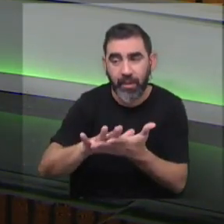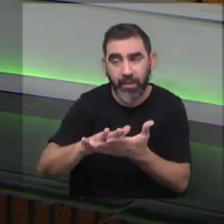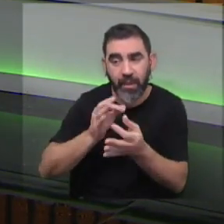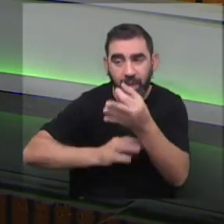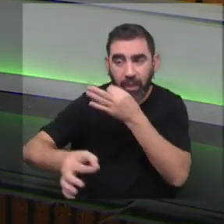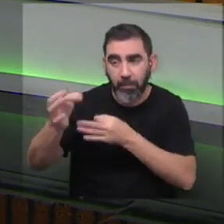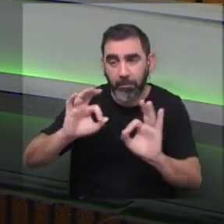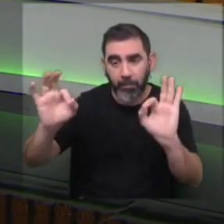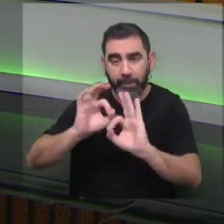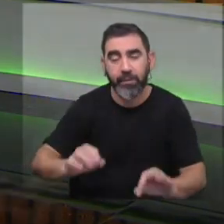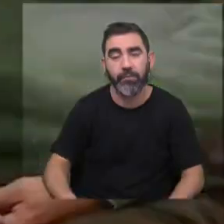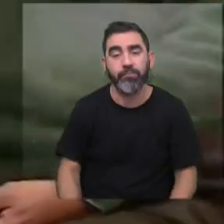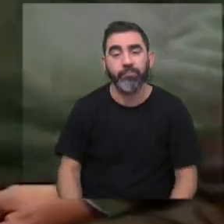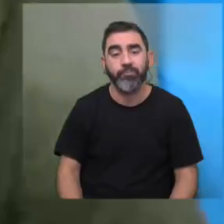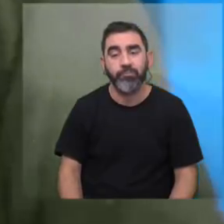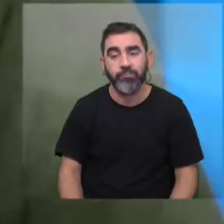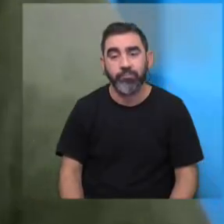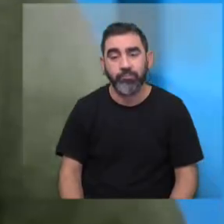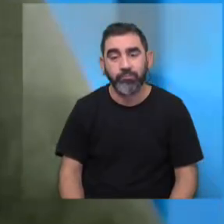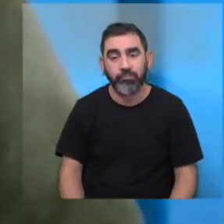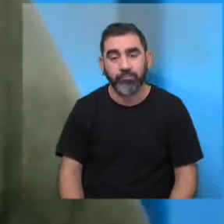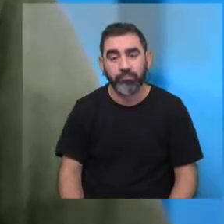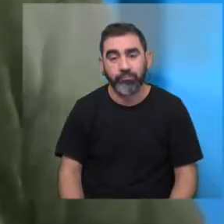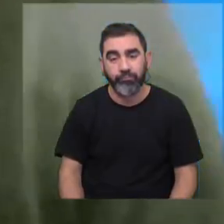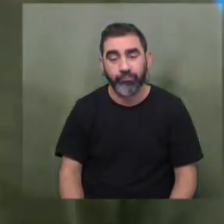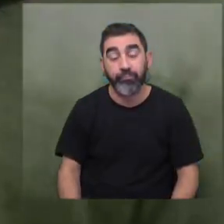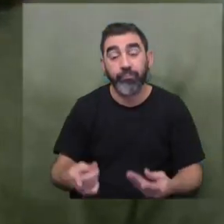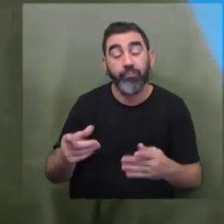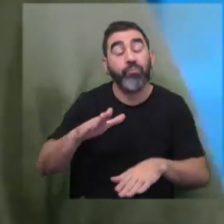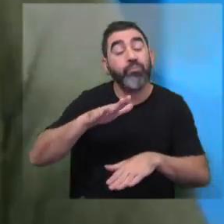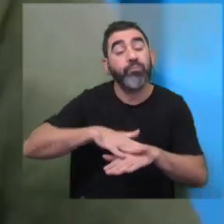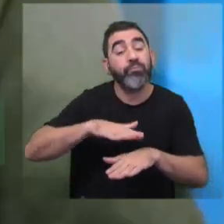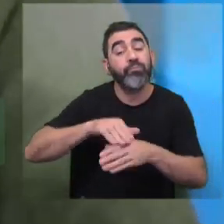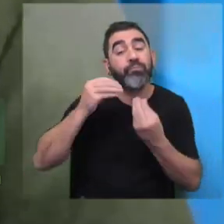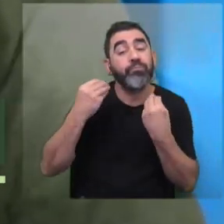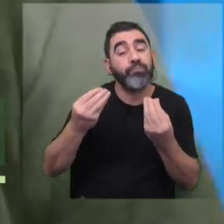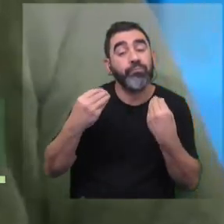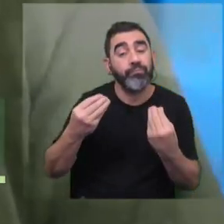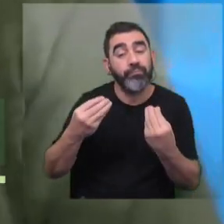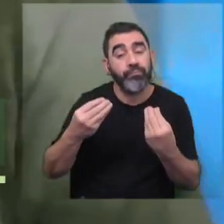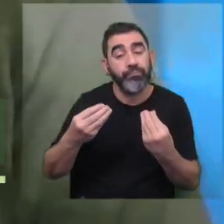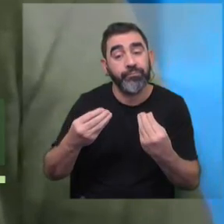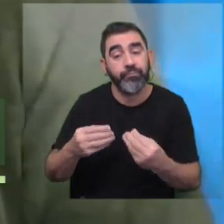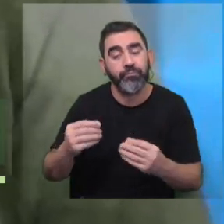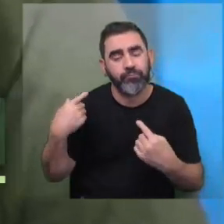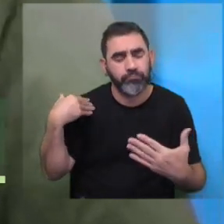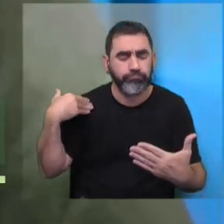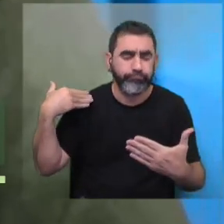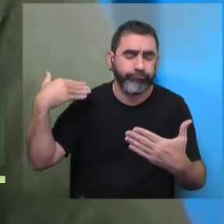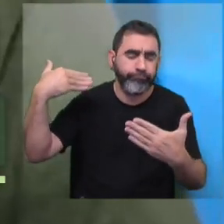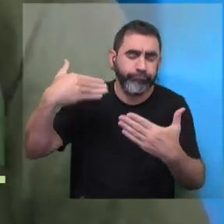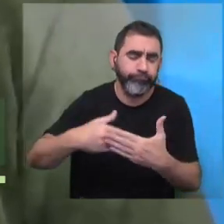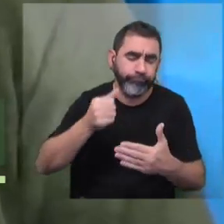de explicación esto es este consecuencia digamos de una larga historia